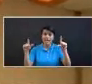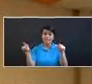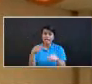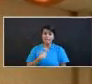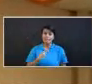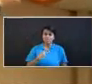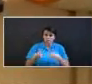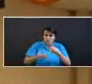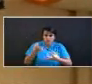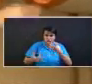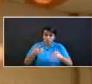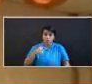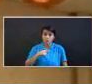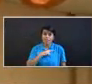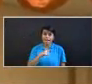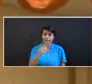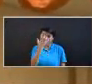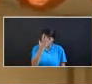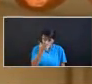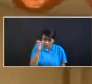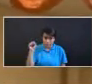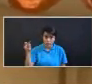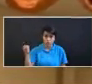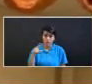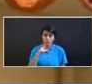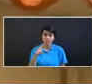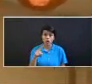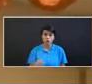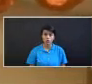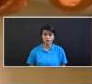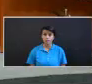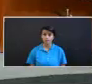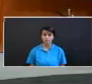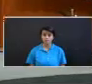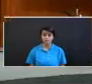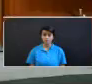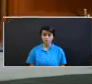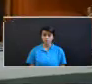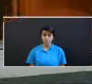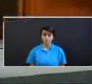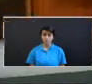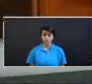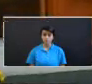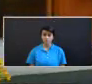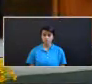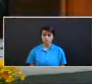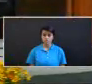Y yo sería pecador si no te lo dijera.